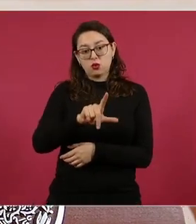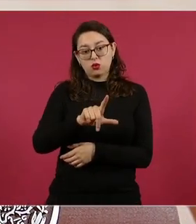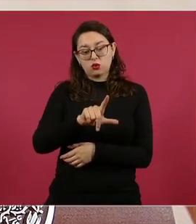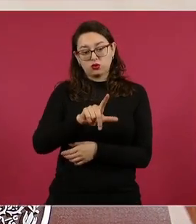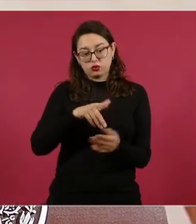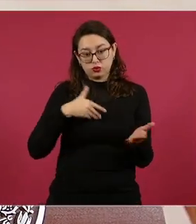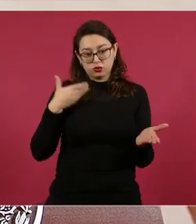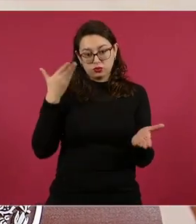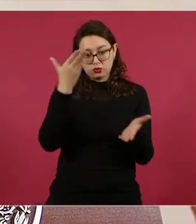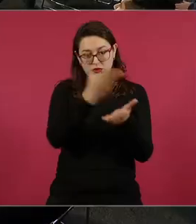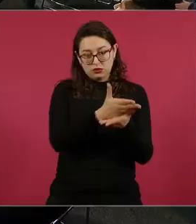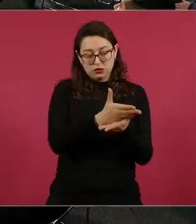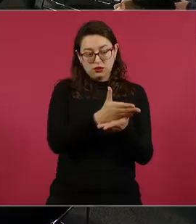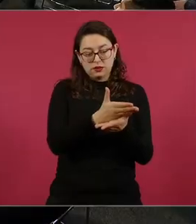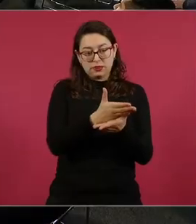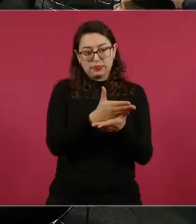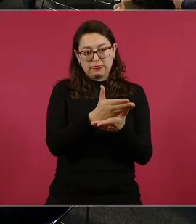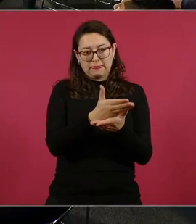a la tierra de